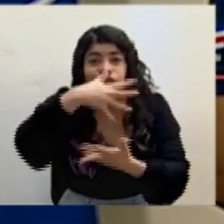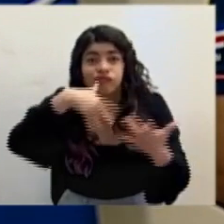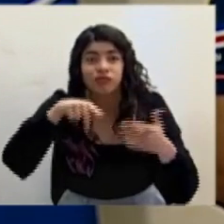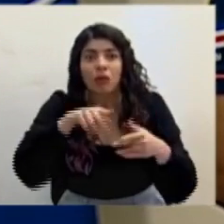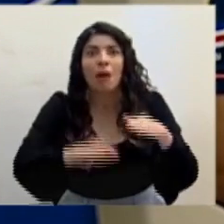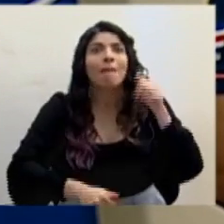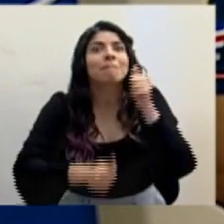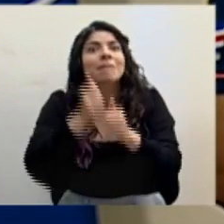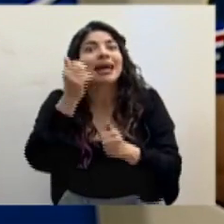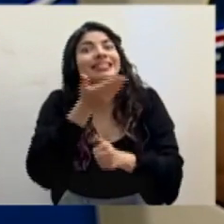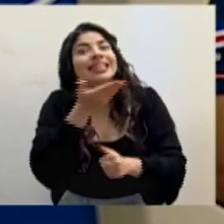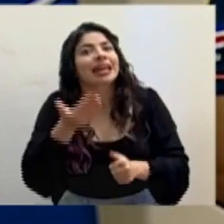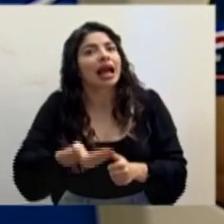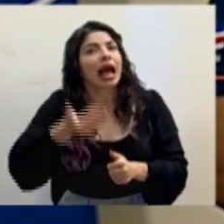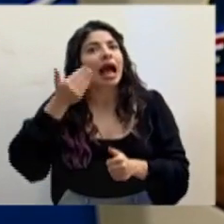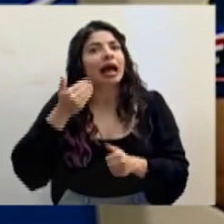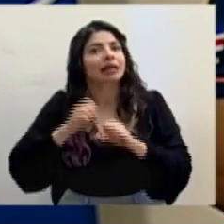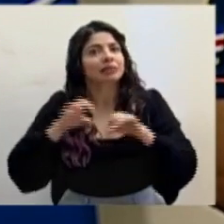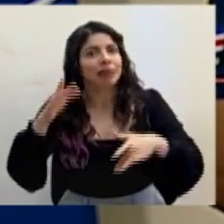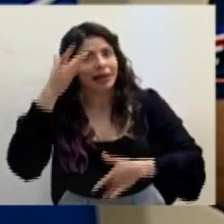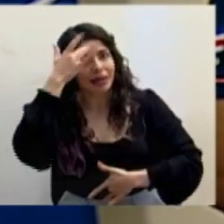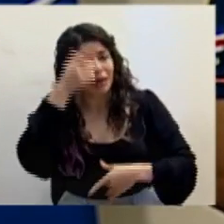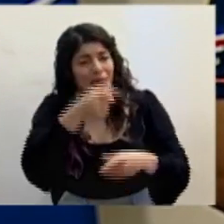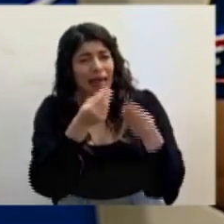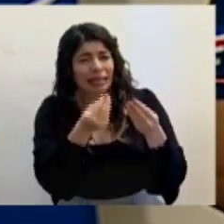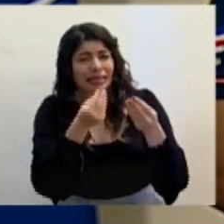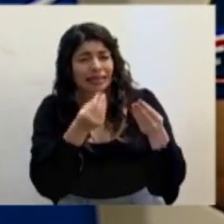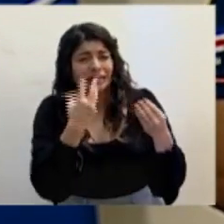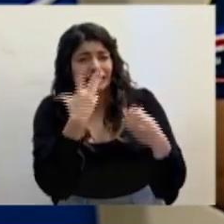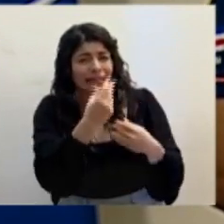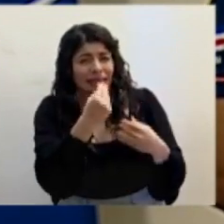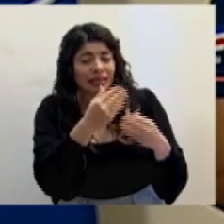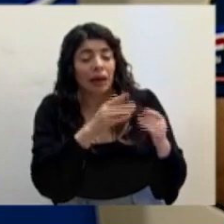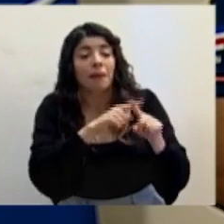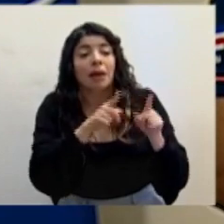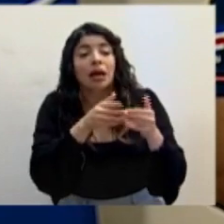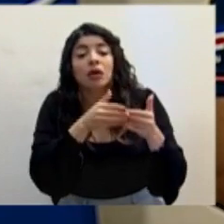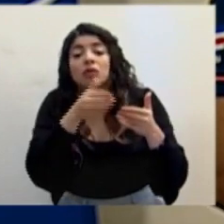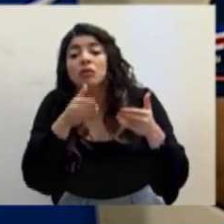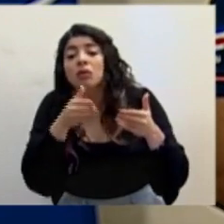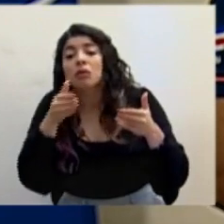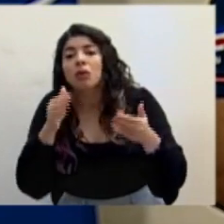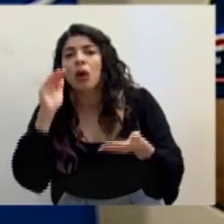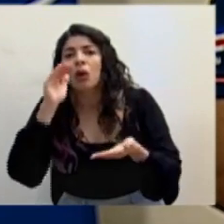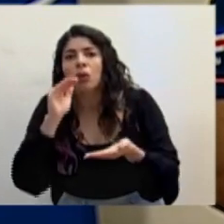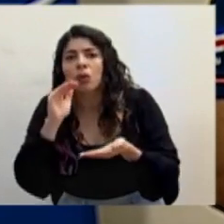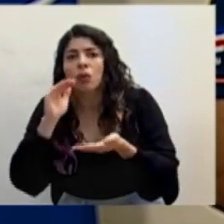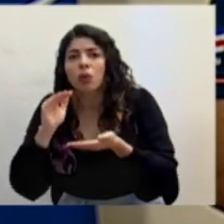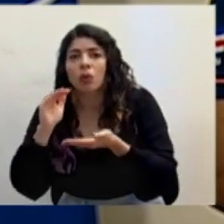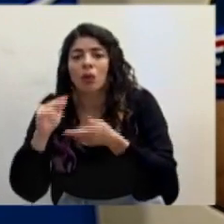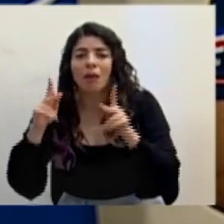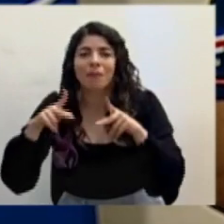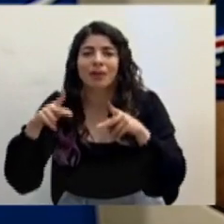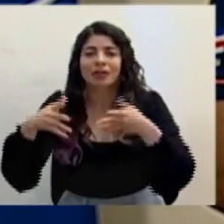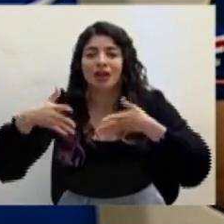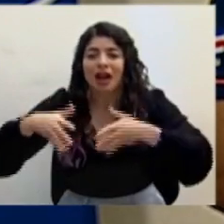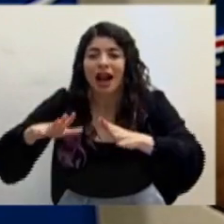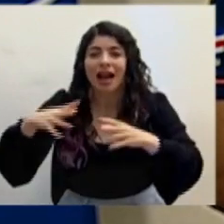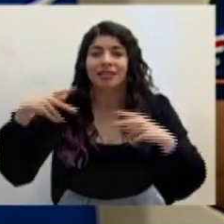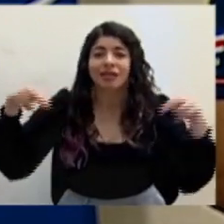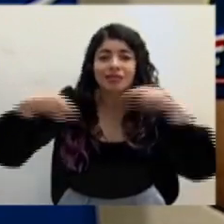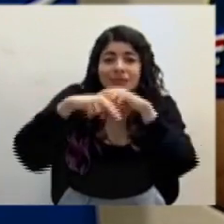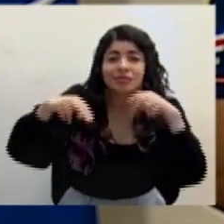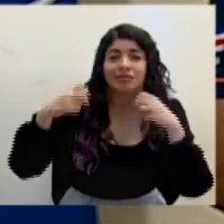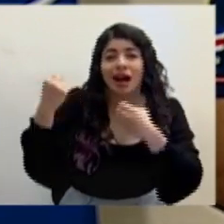la pandemia. Sin embargo, los siguientes días mostraron índices de movilidad mucho más baja que lo que teníamos